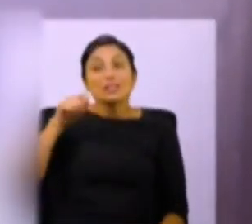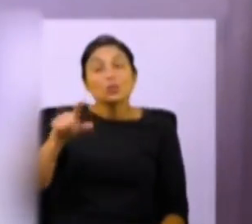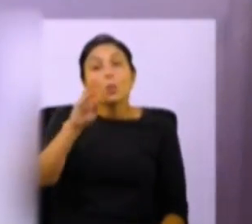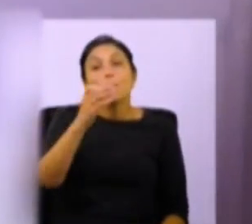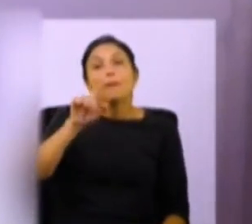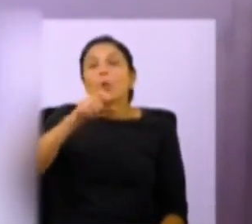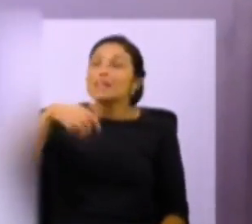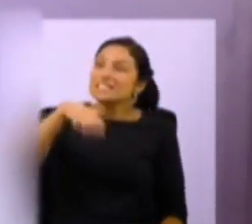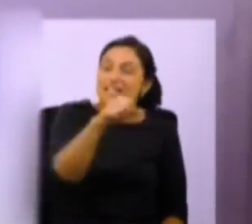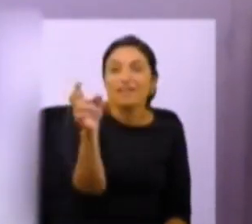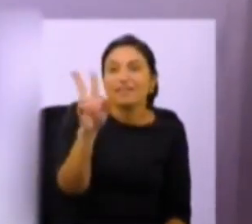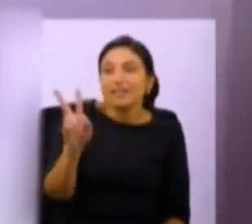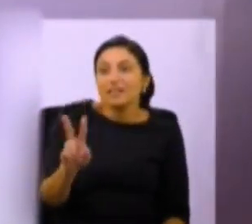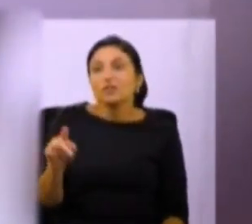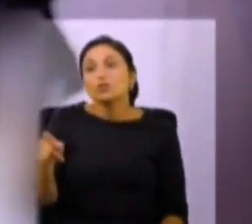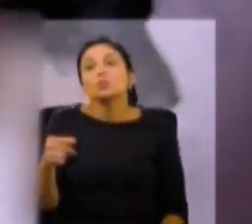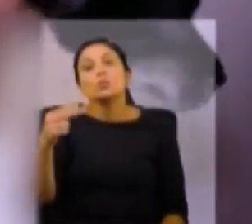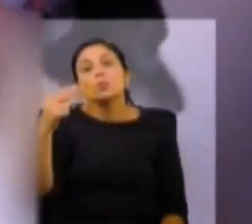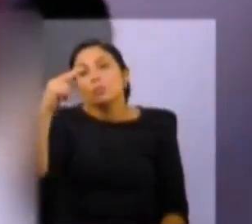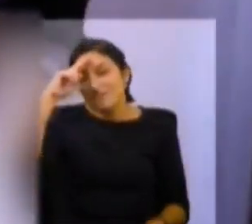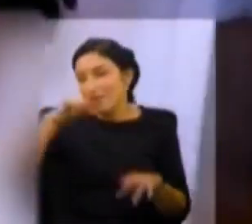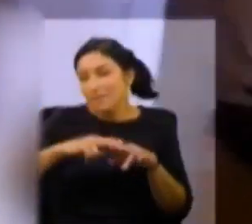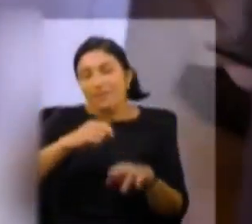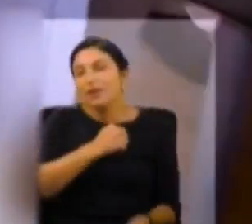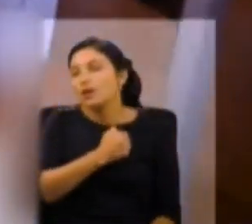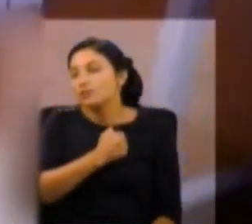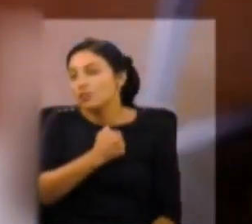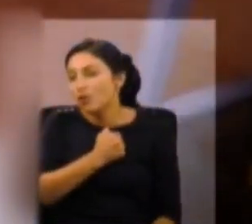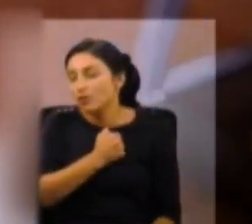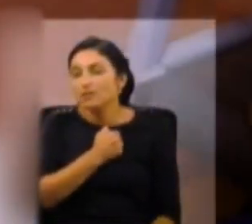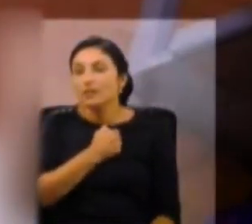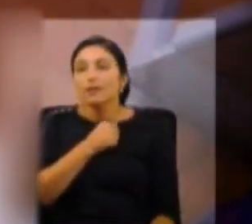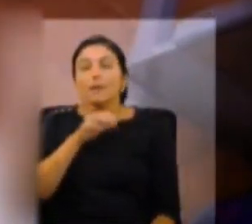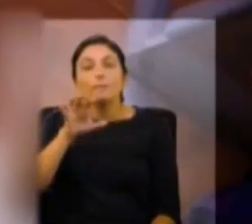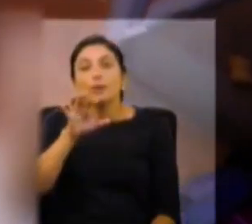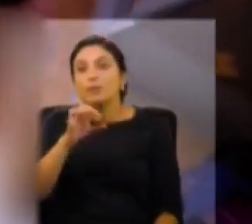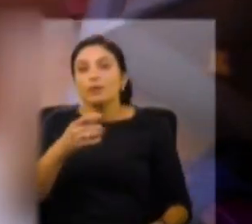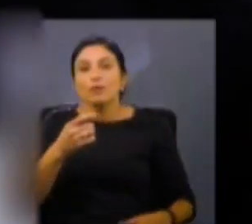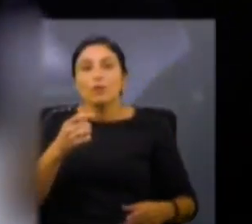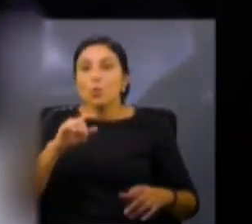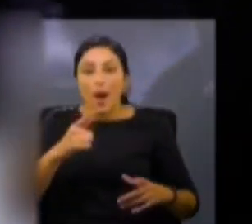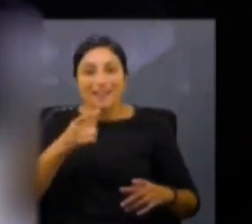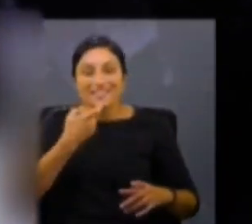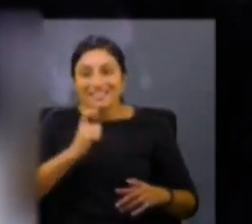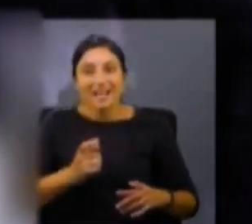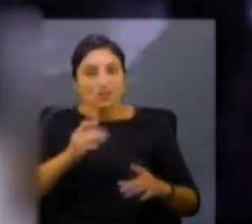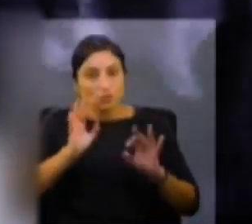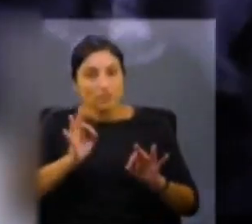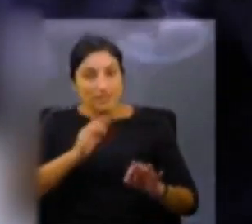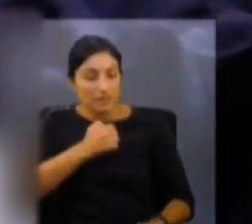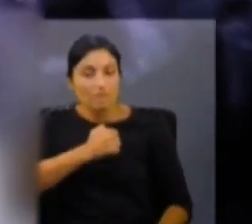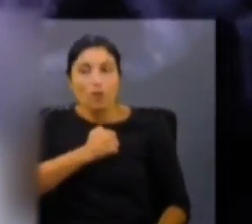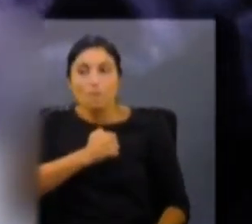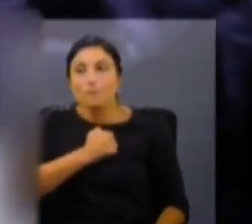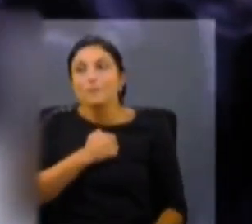es Policarpo, un perro de 13 años que sufría una grave enfermedad cardíaca que ponía en peligro su vida y para la cual no existía